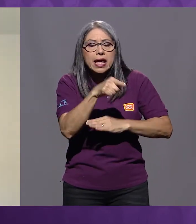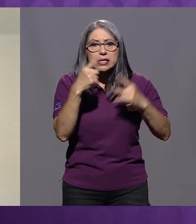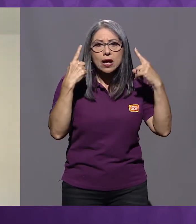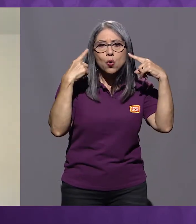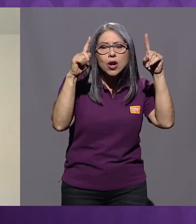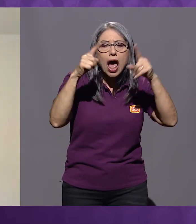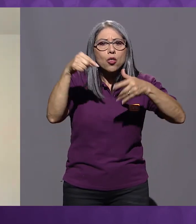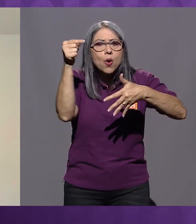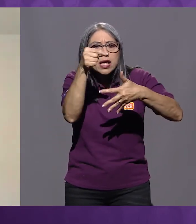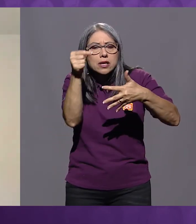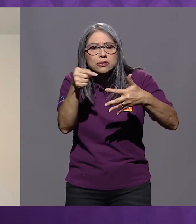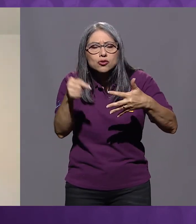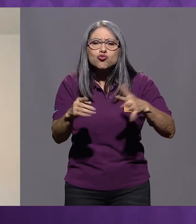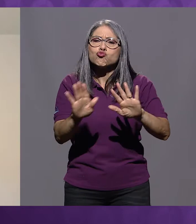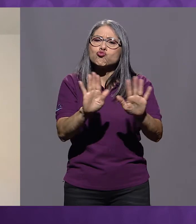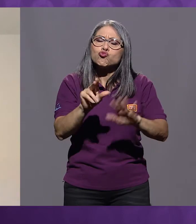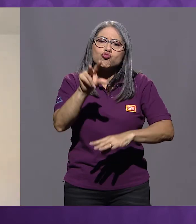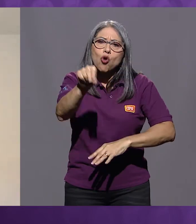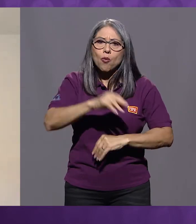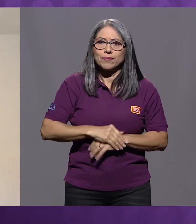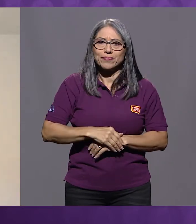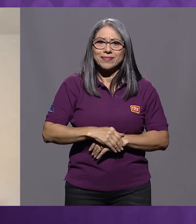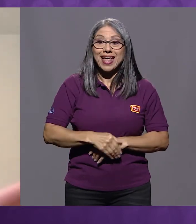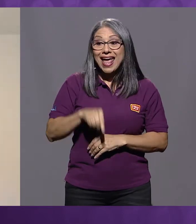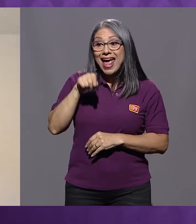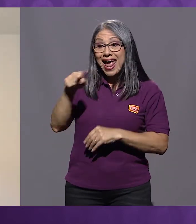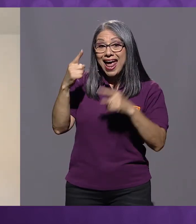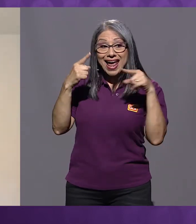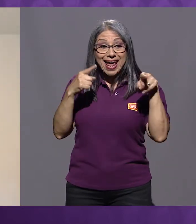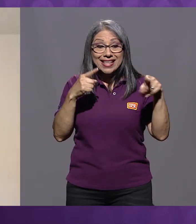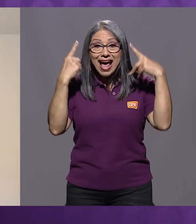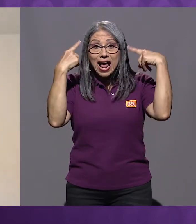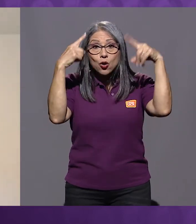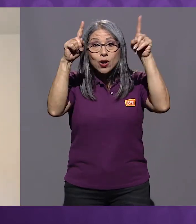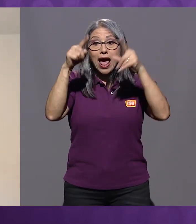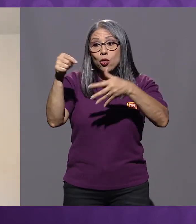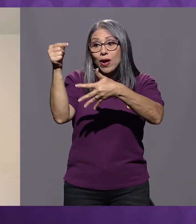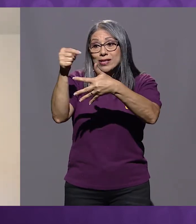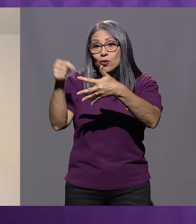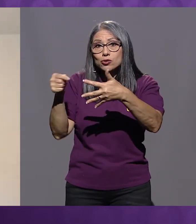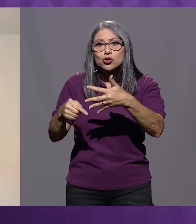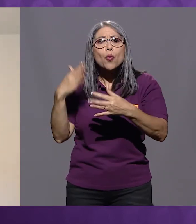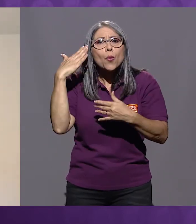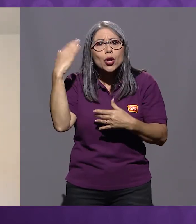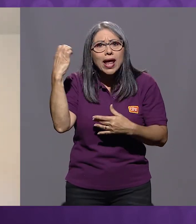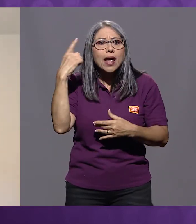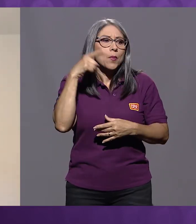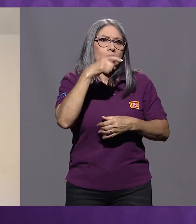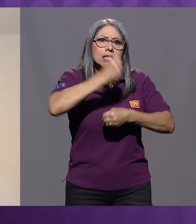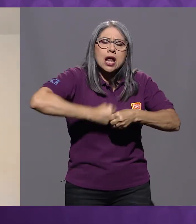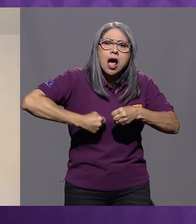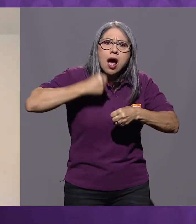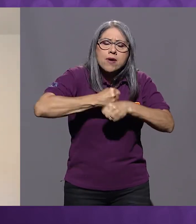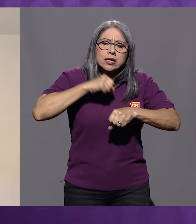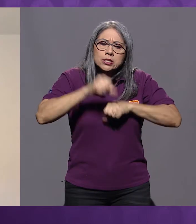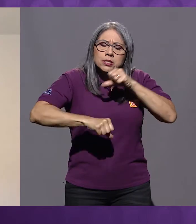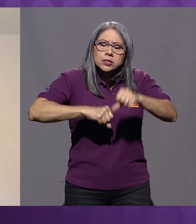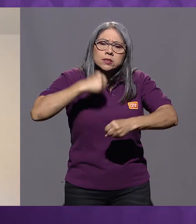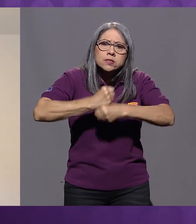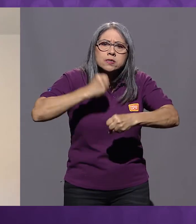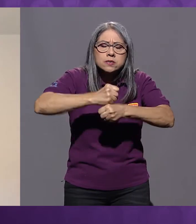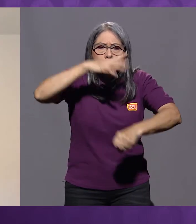logrado esta otra cosa. No, ha logrado esta otra cosa porque ha trabajado duro, como ha trabajado cualquier otra persona que no